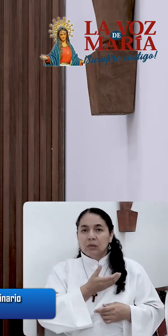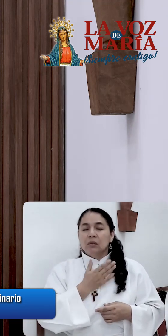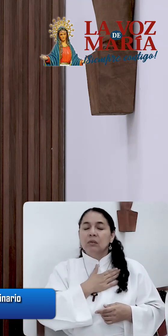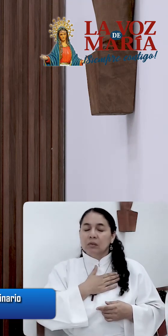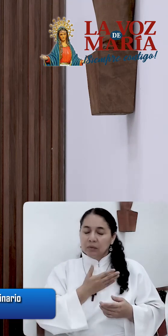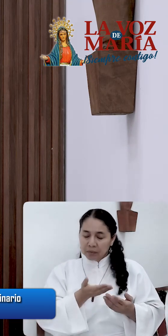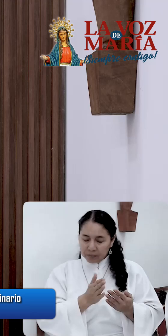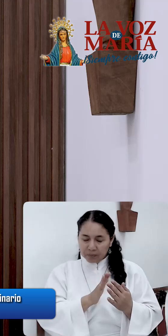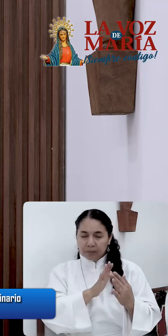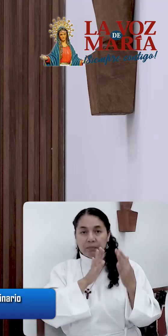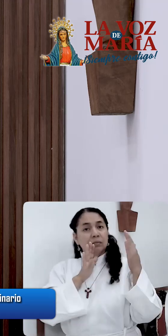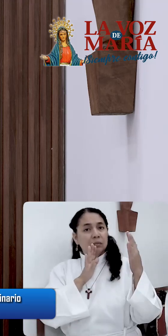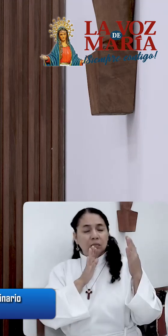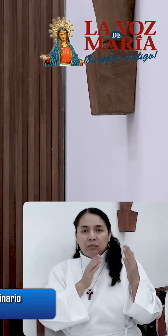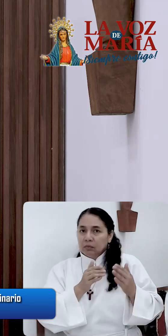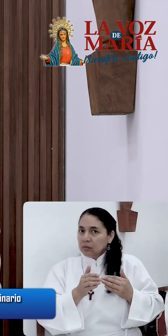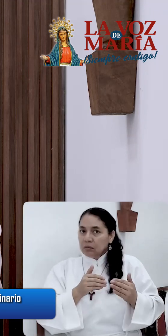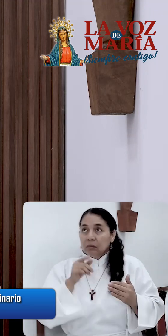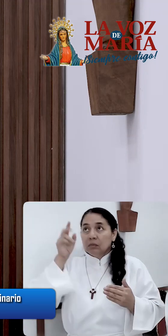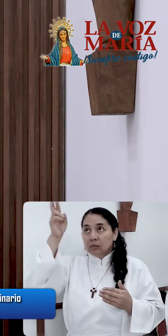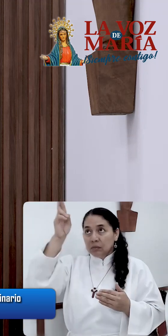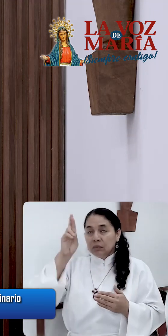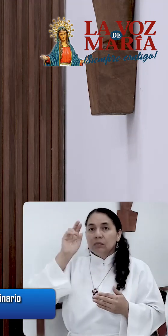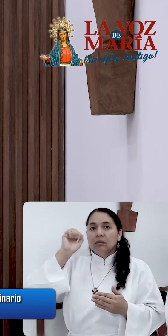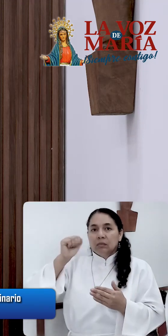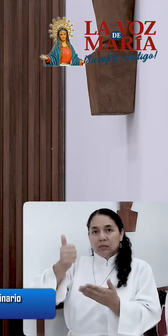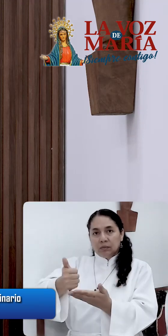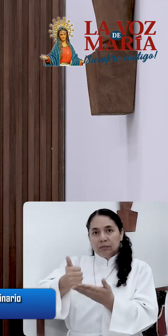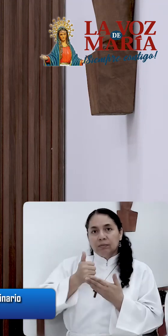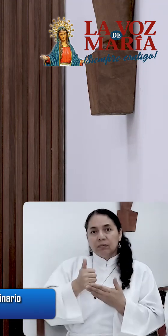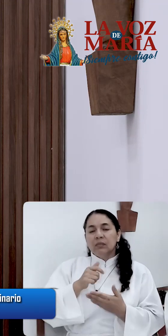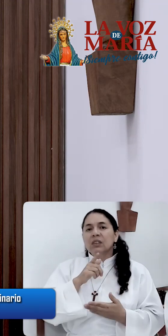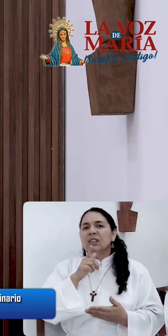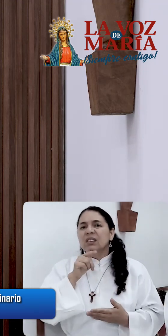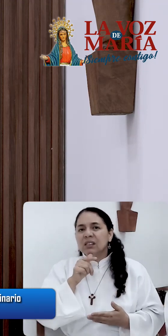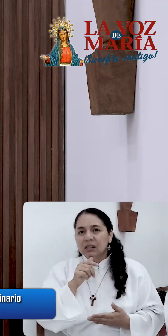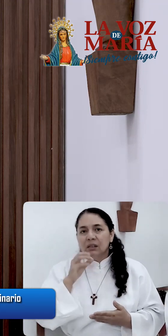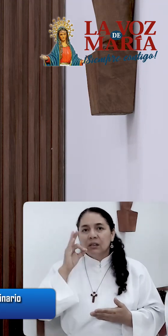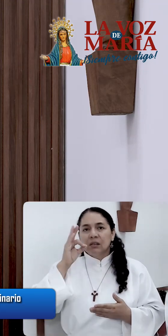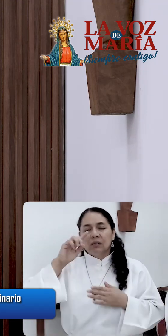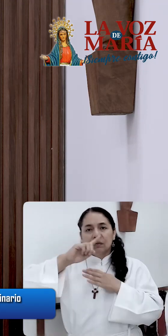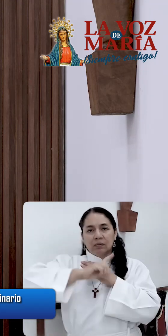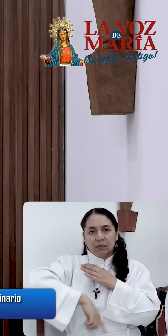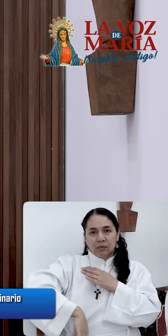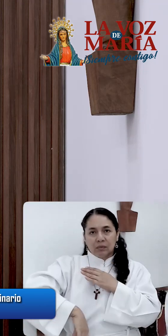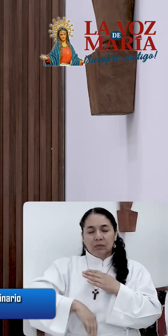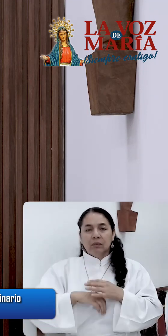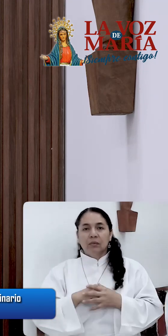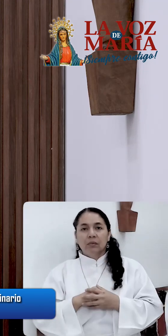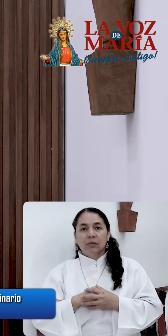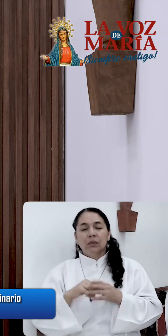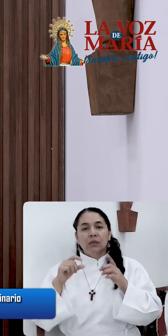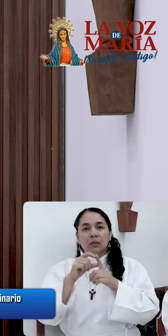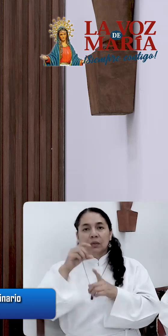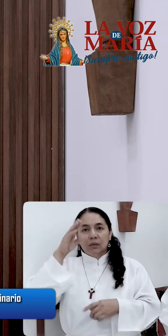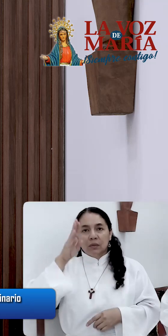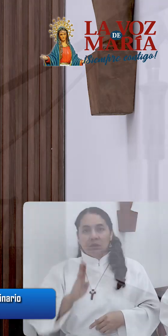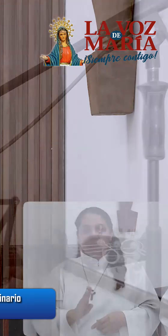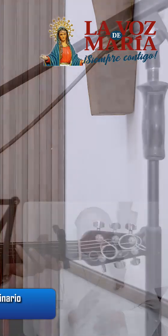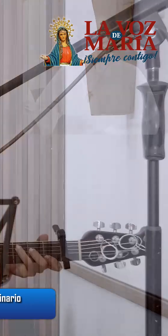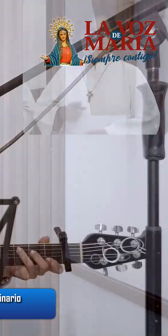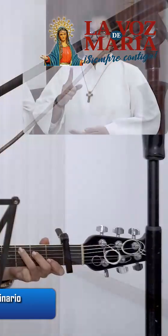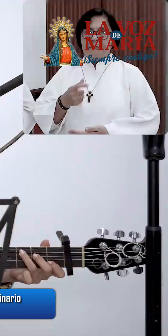enfrente. El Señor es mi ayuda. ¿Quién se atreverá a condenarme? Palabra de Dios.